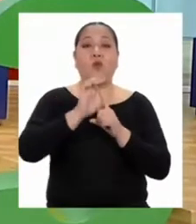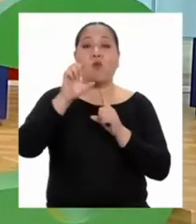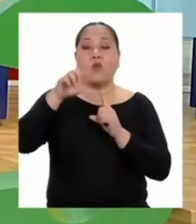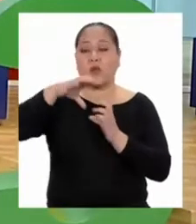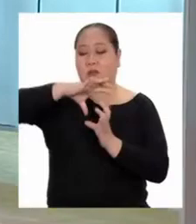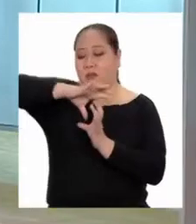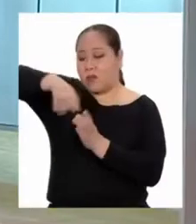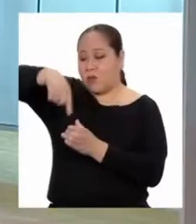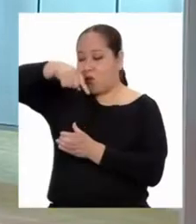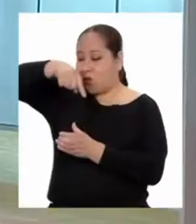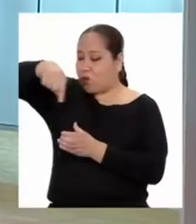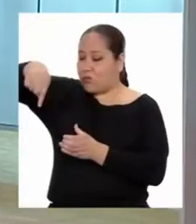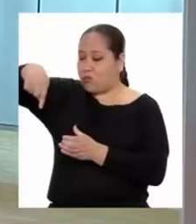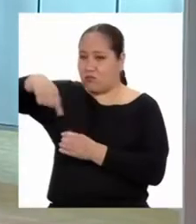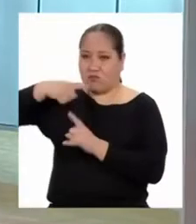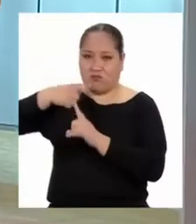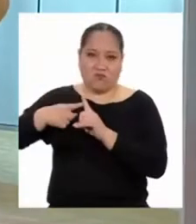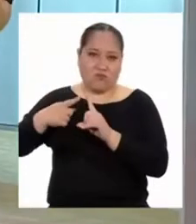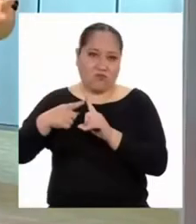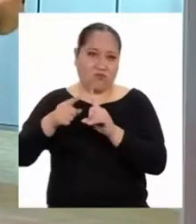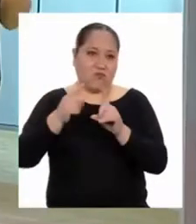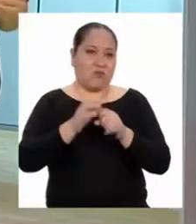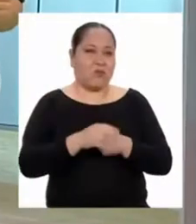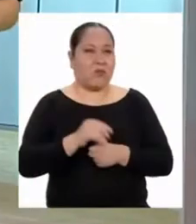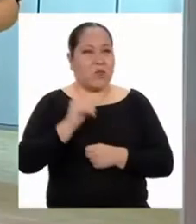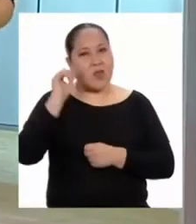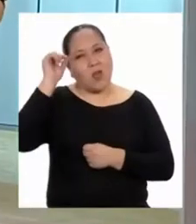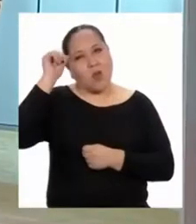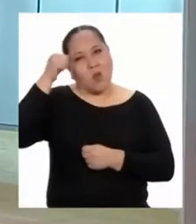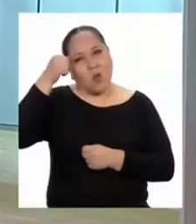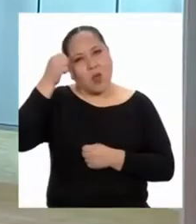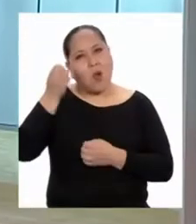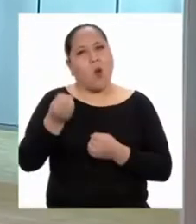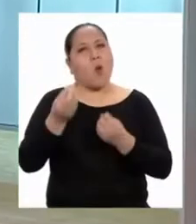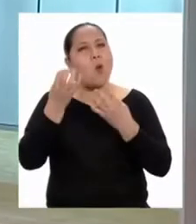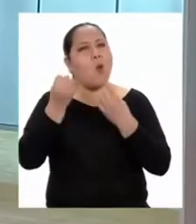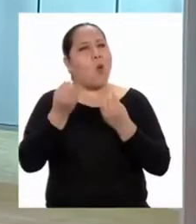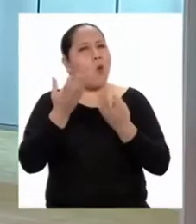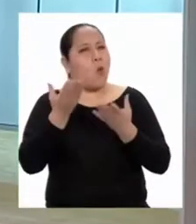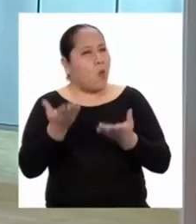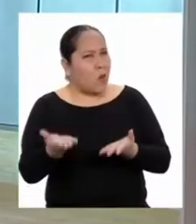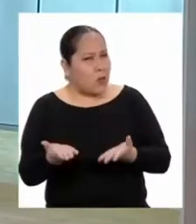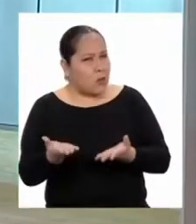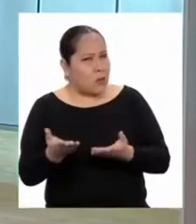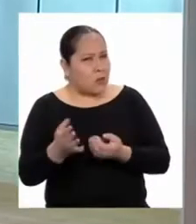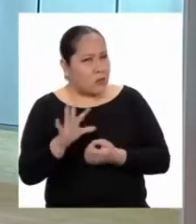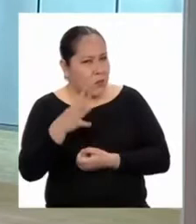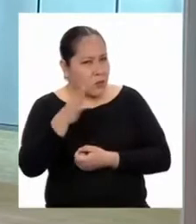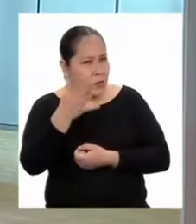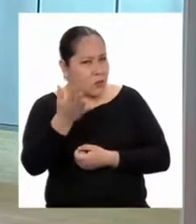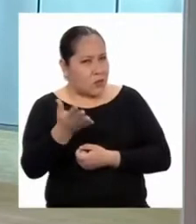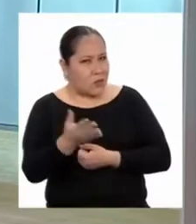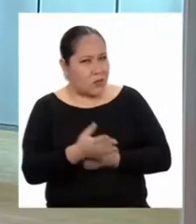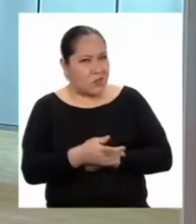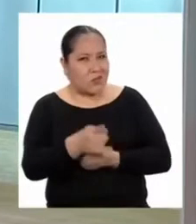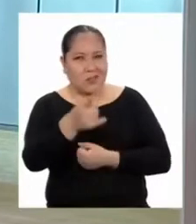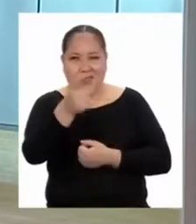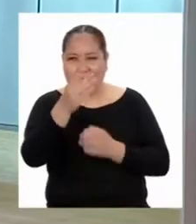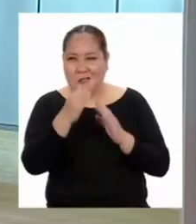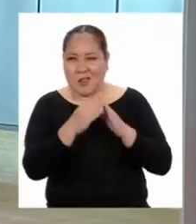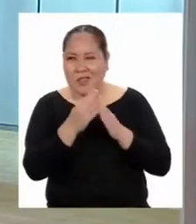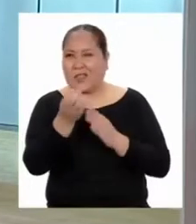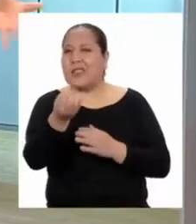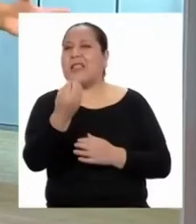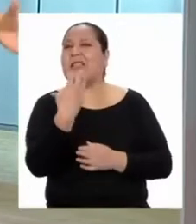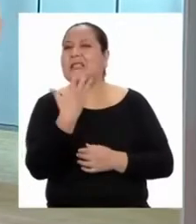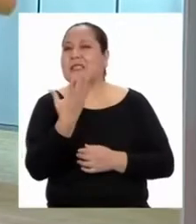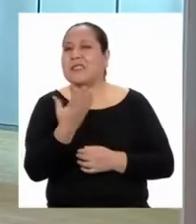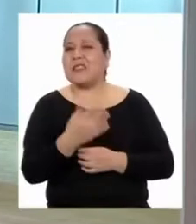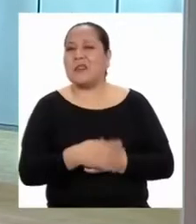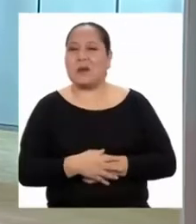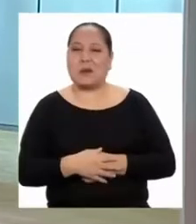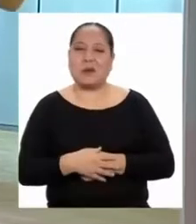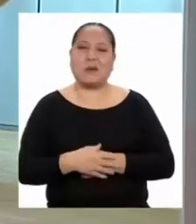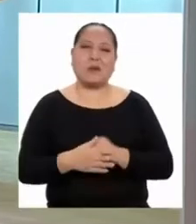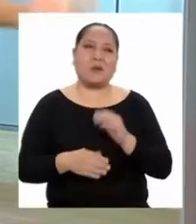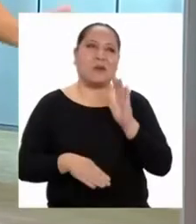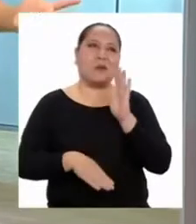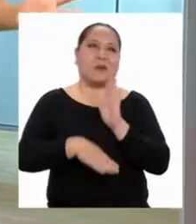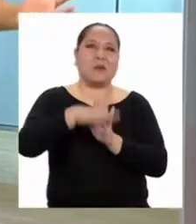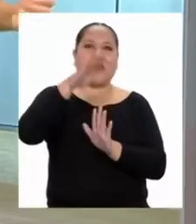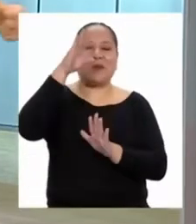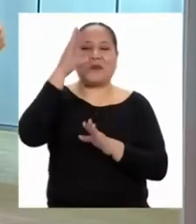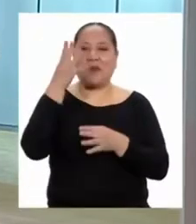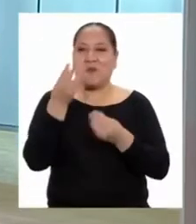mundo. ¿Recuerdan cuántas existen aproximadamente? ¿Qué dicen en casa? ¡Uf! Son